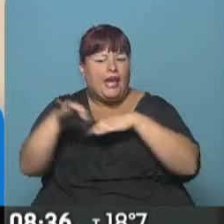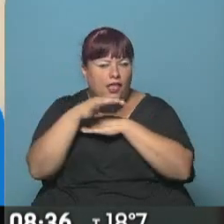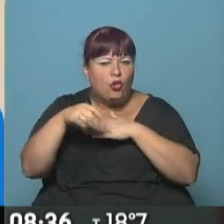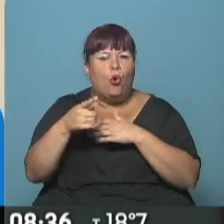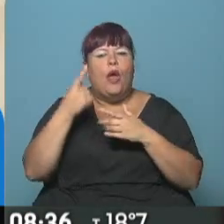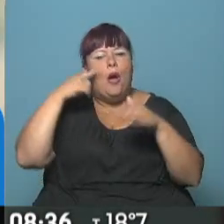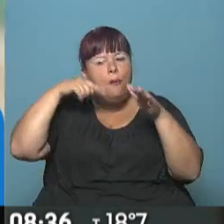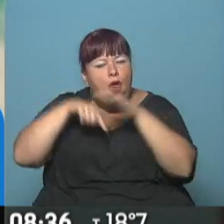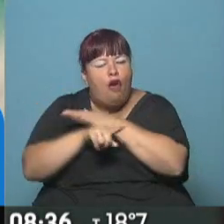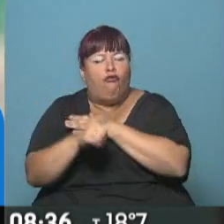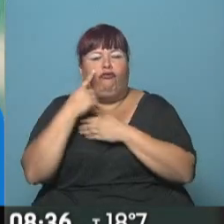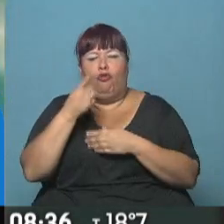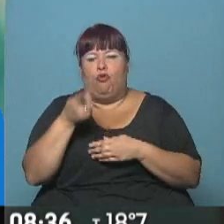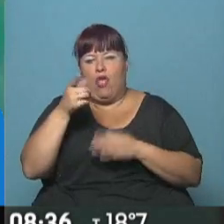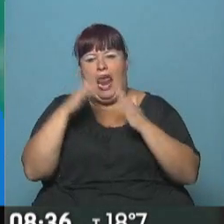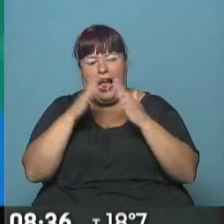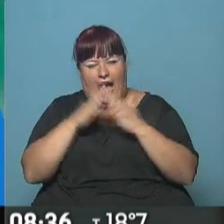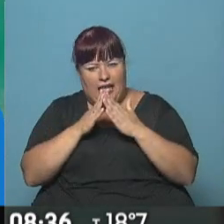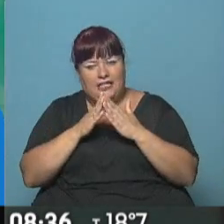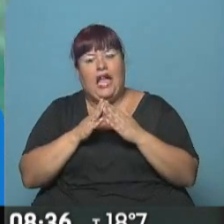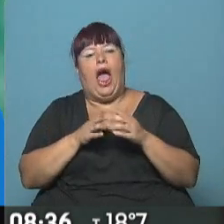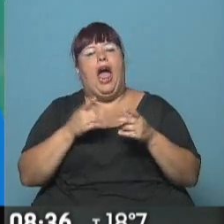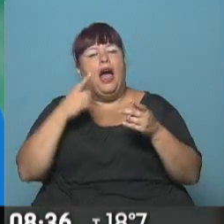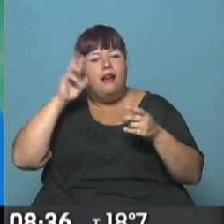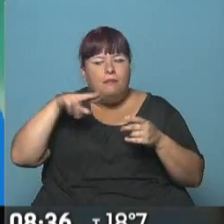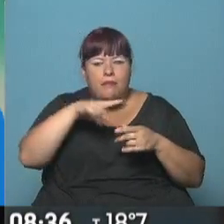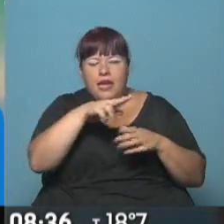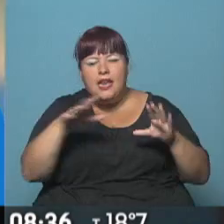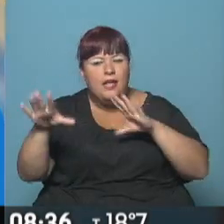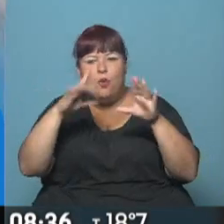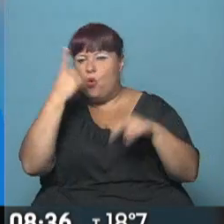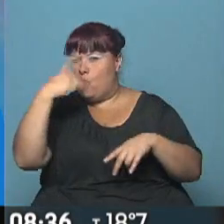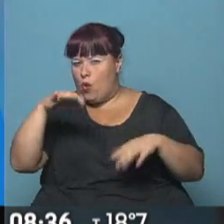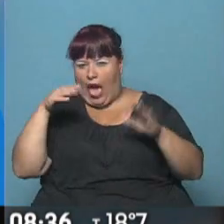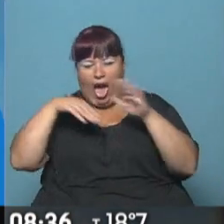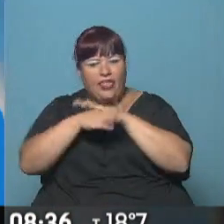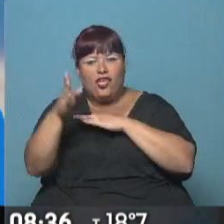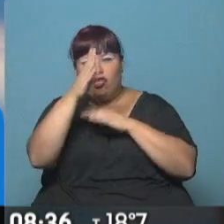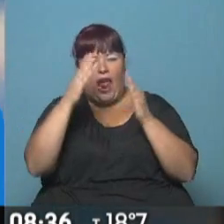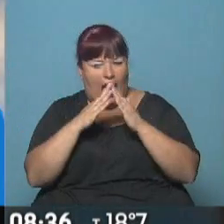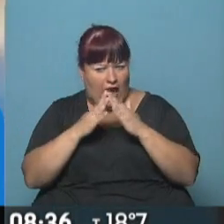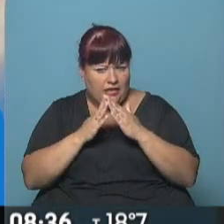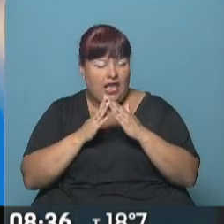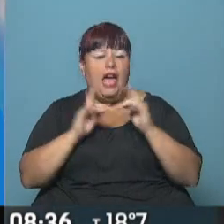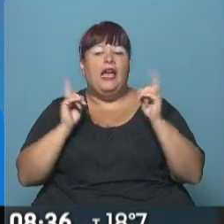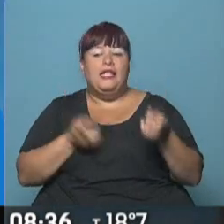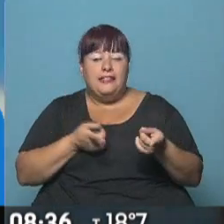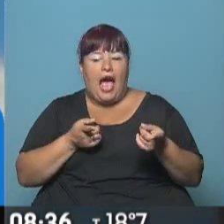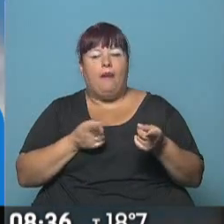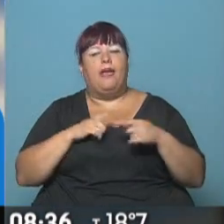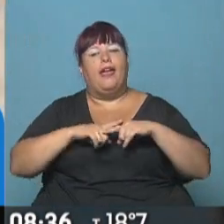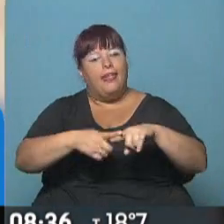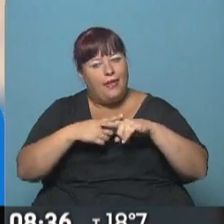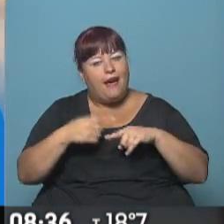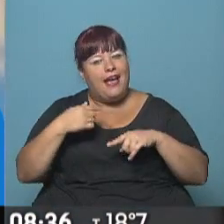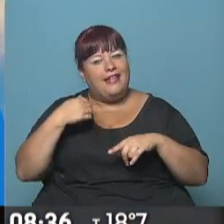al meterse de lleno en la casa Curuchet con un recorrido y con imágenes únicas por dentro de la casa y además las discusiones